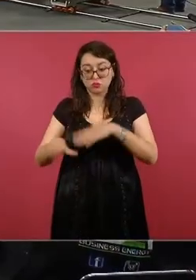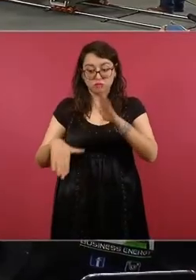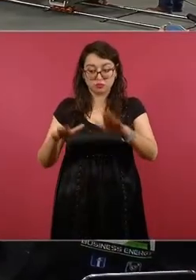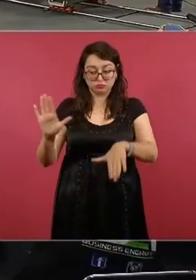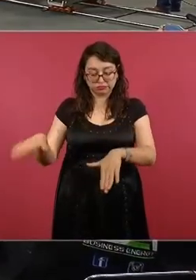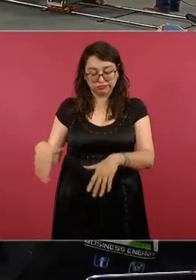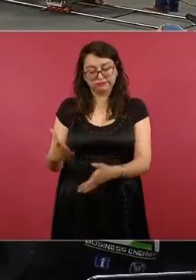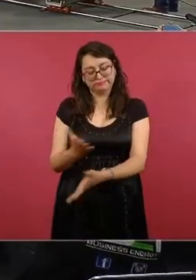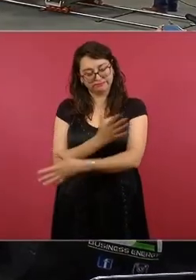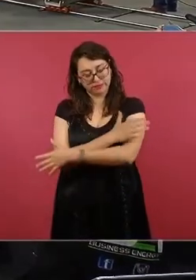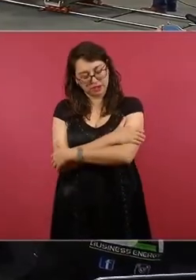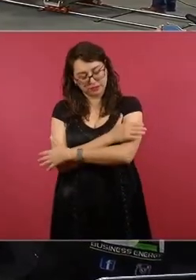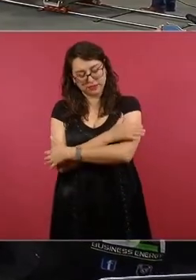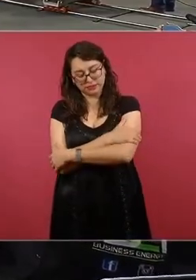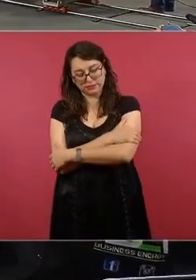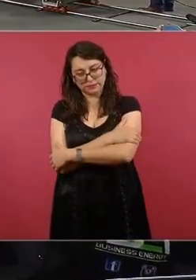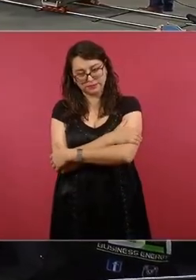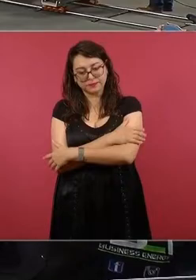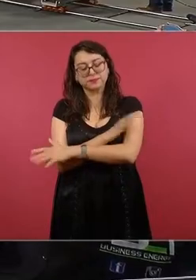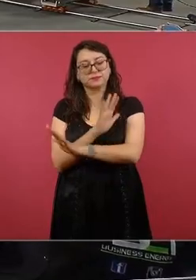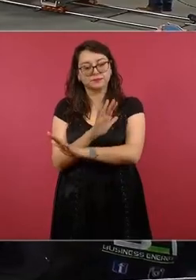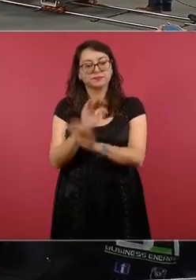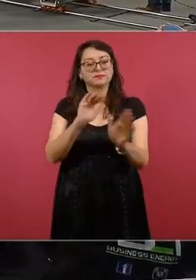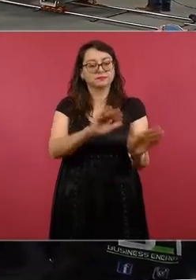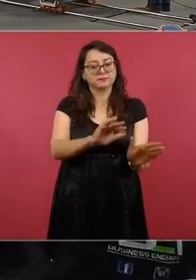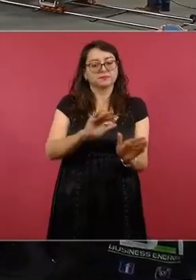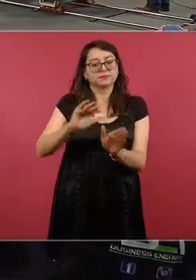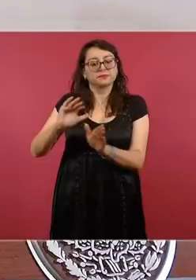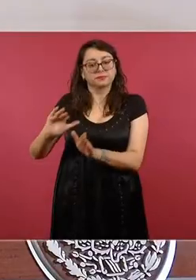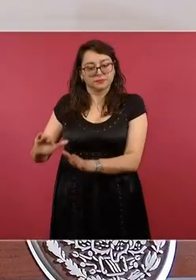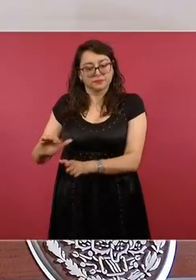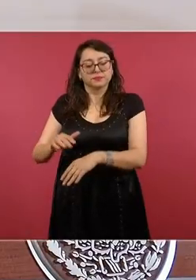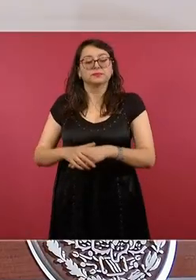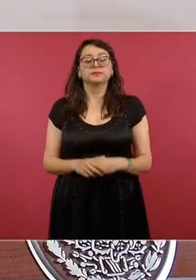Mira, te contesto rápido. Es lo mismo.